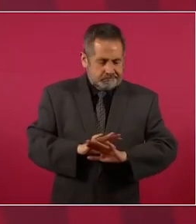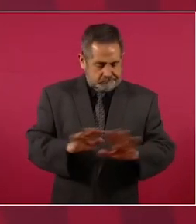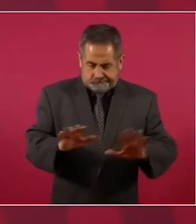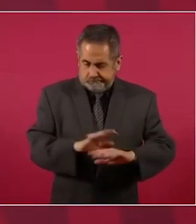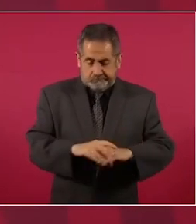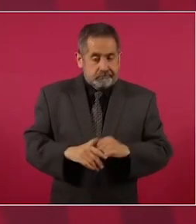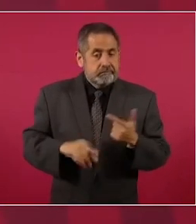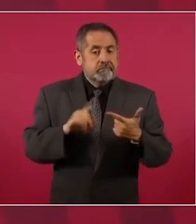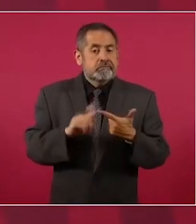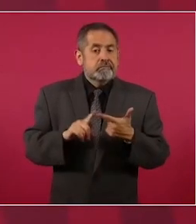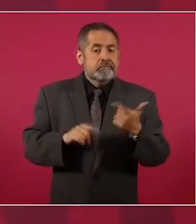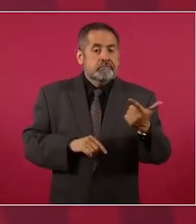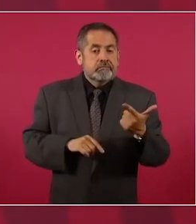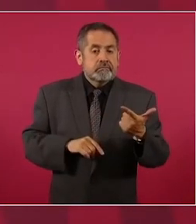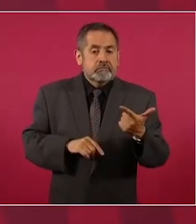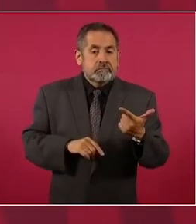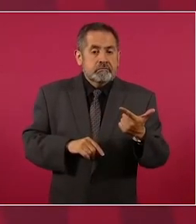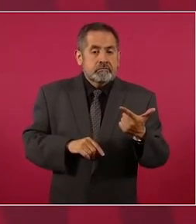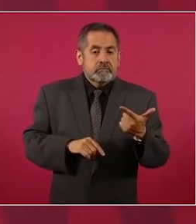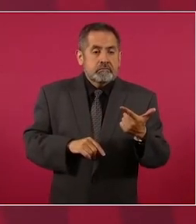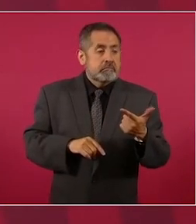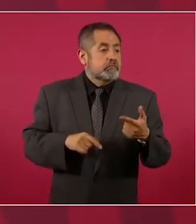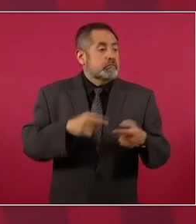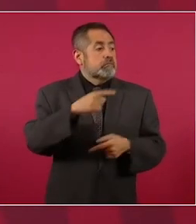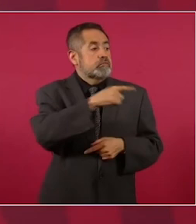que no se deje en libertad